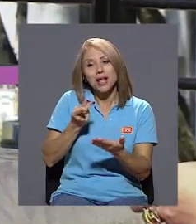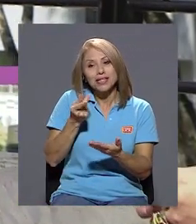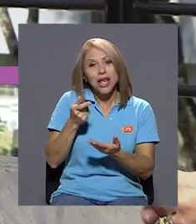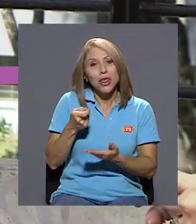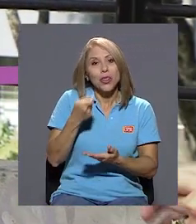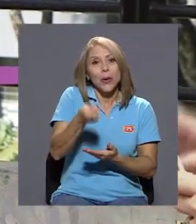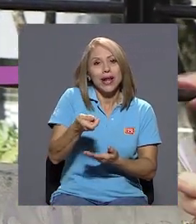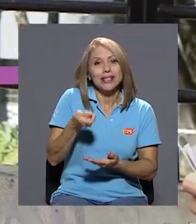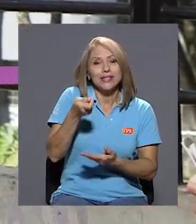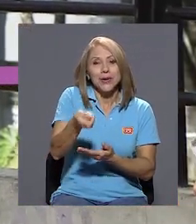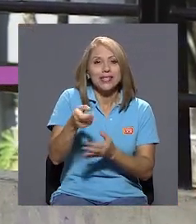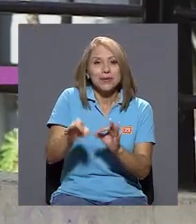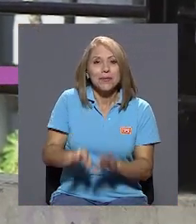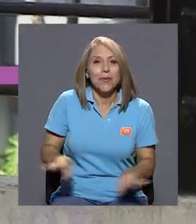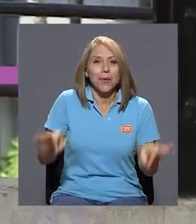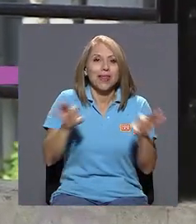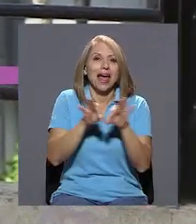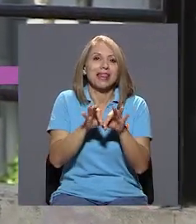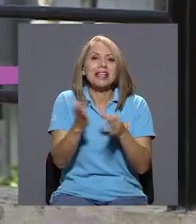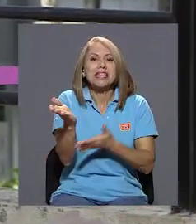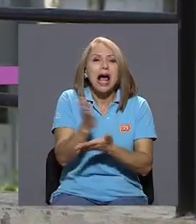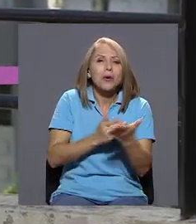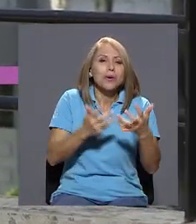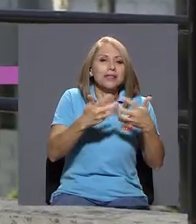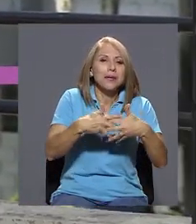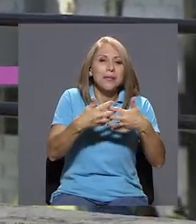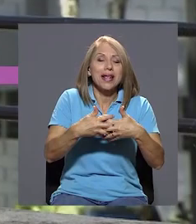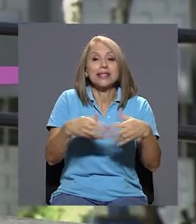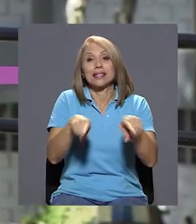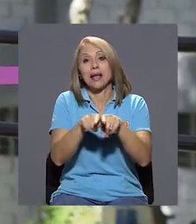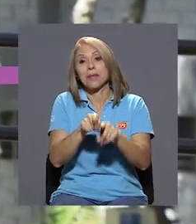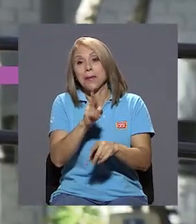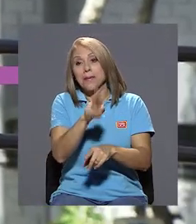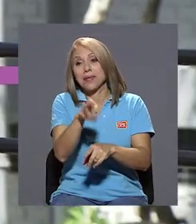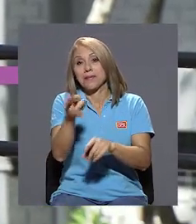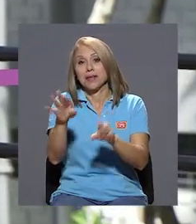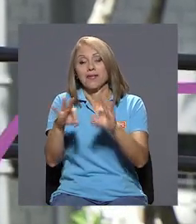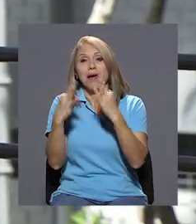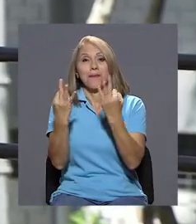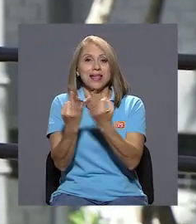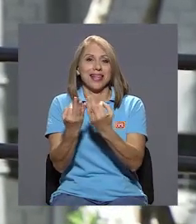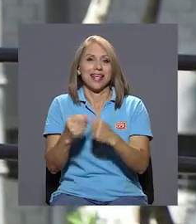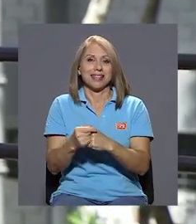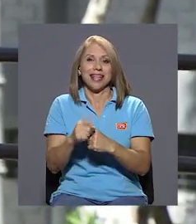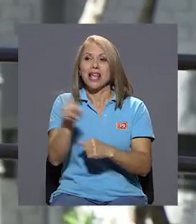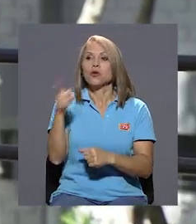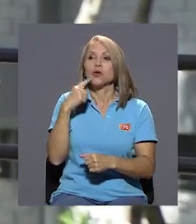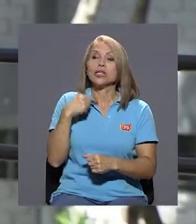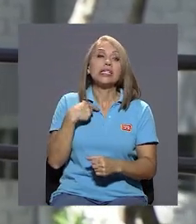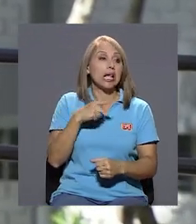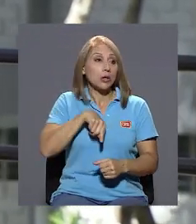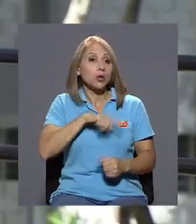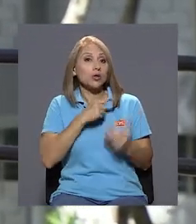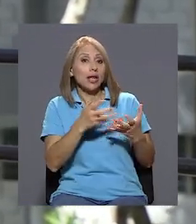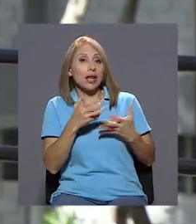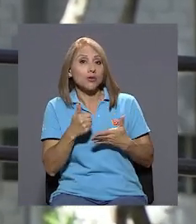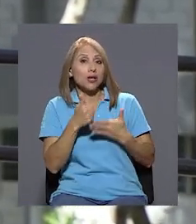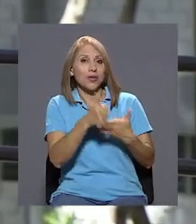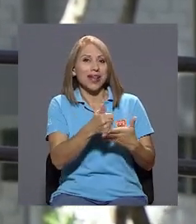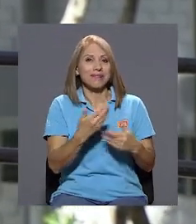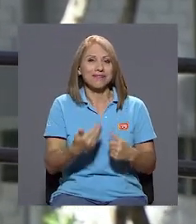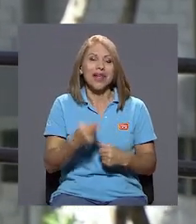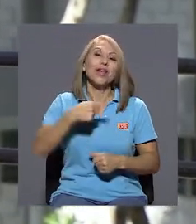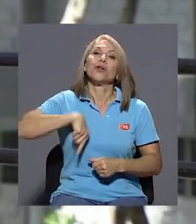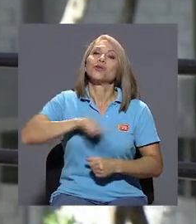unas donaciones importantes que nos hacen alguna que otra empresa, las mismas familias, ¿verdad? Que nos dicen, nosotros queremos ayudar de alguna